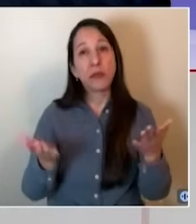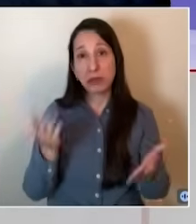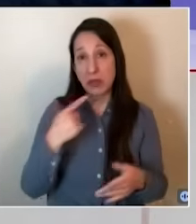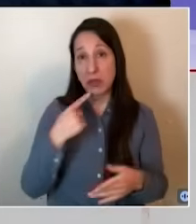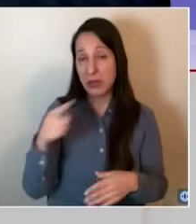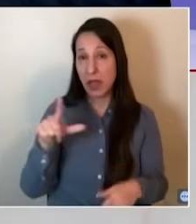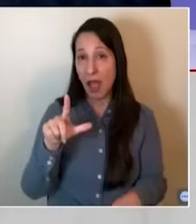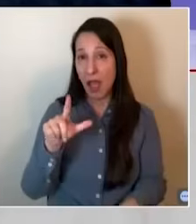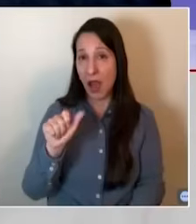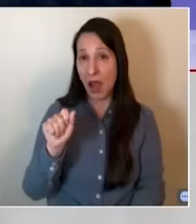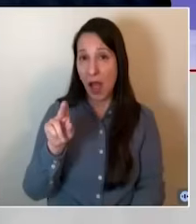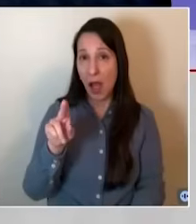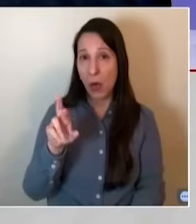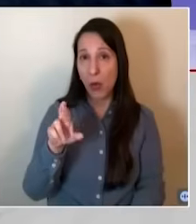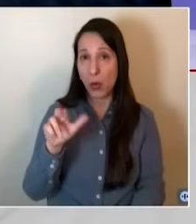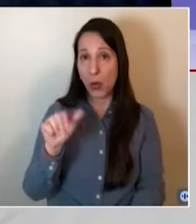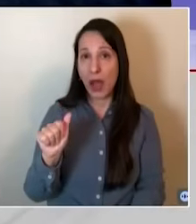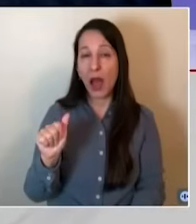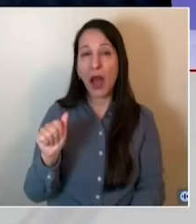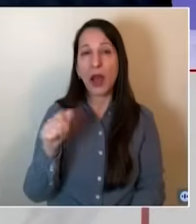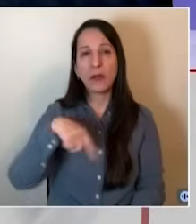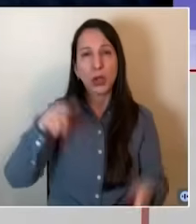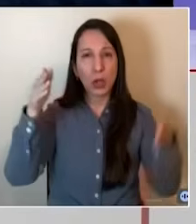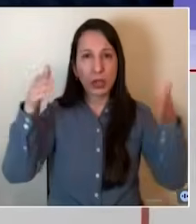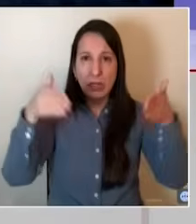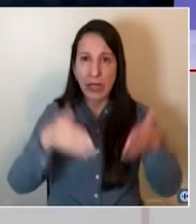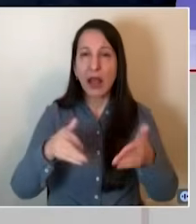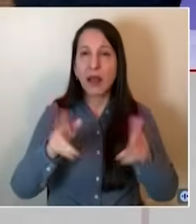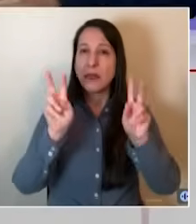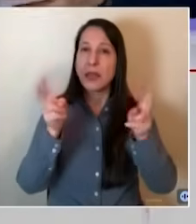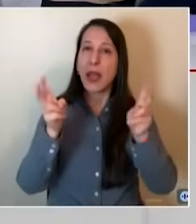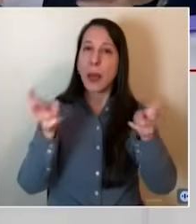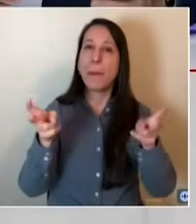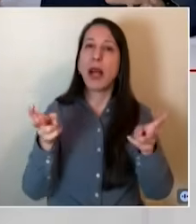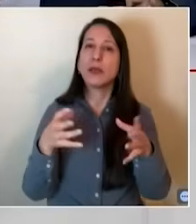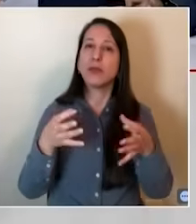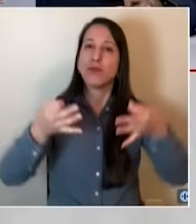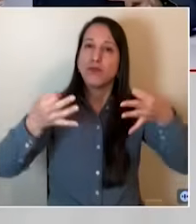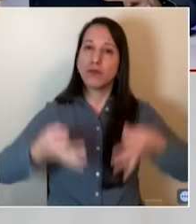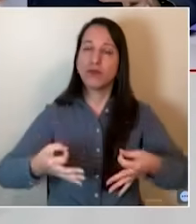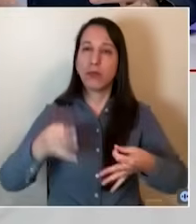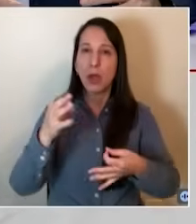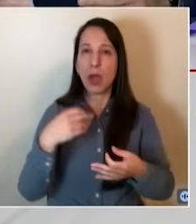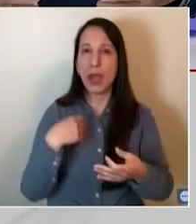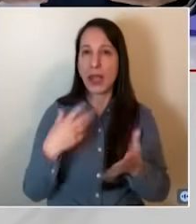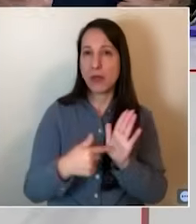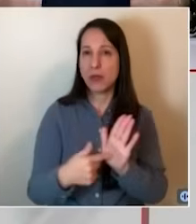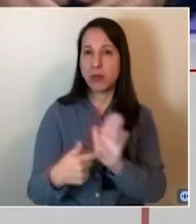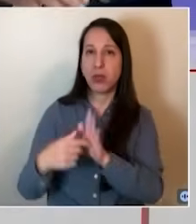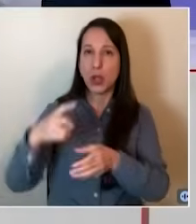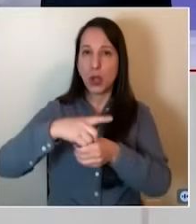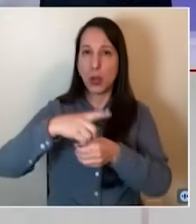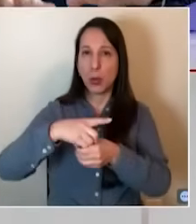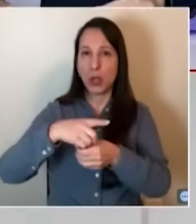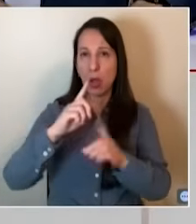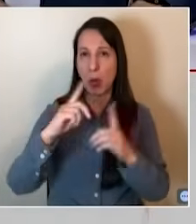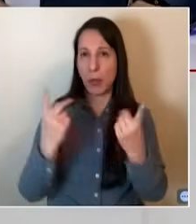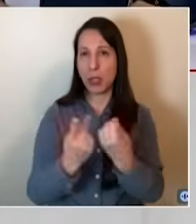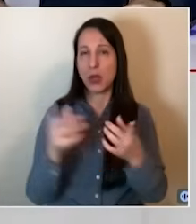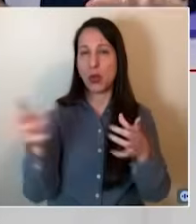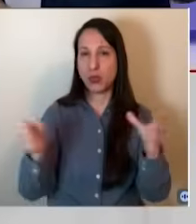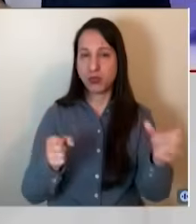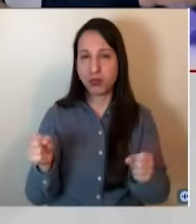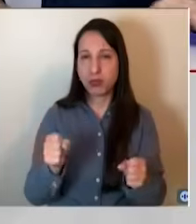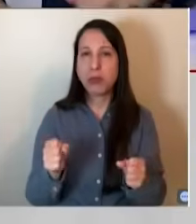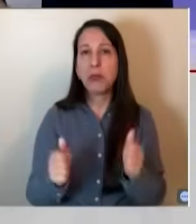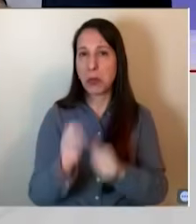estado muy concentrada en temas de consolidar la oferta de diputados del partido. Eso es normal. Todos